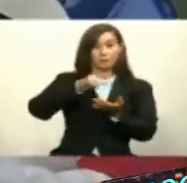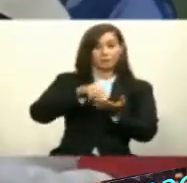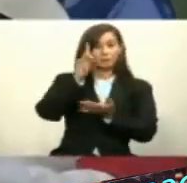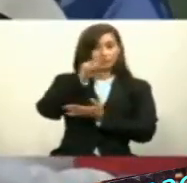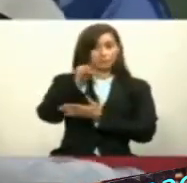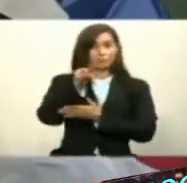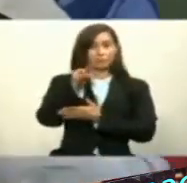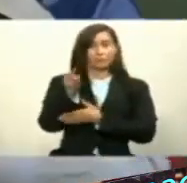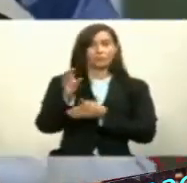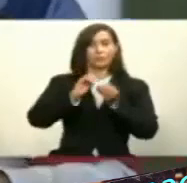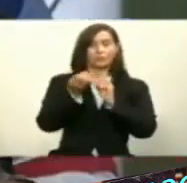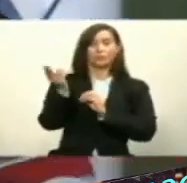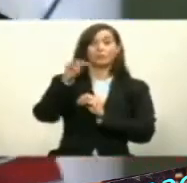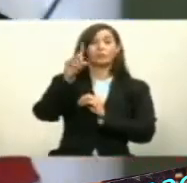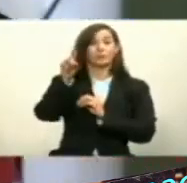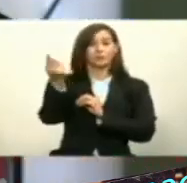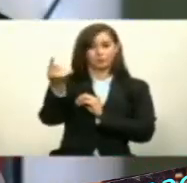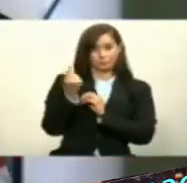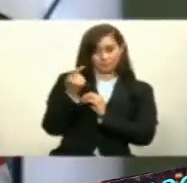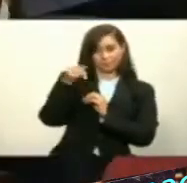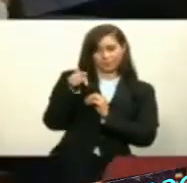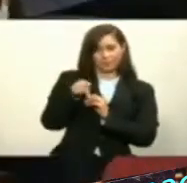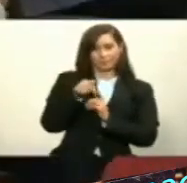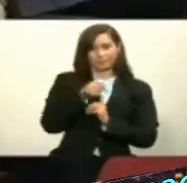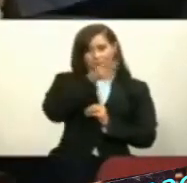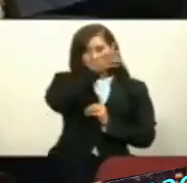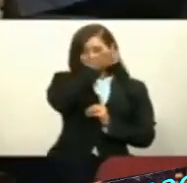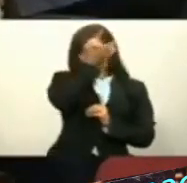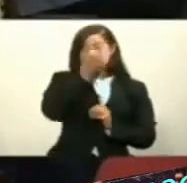21 de los equipos de béisbol nuestros.